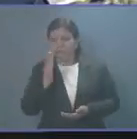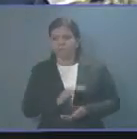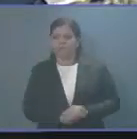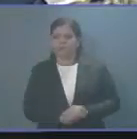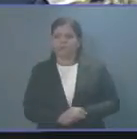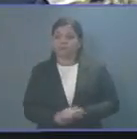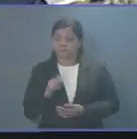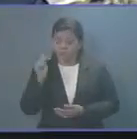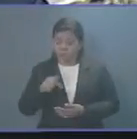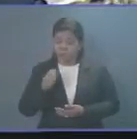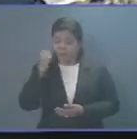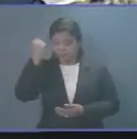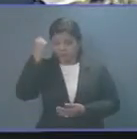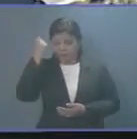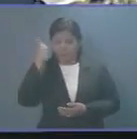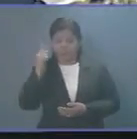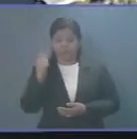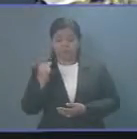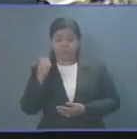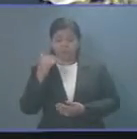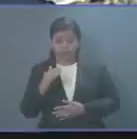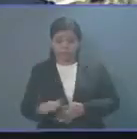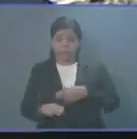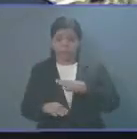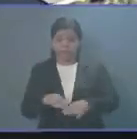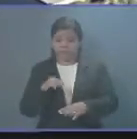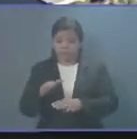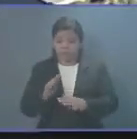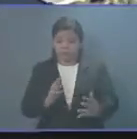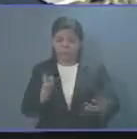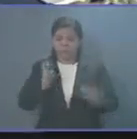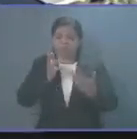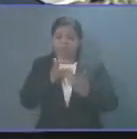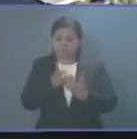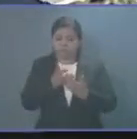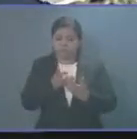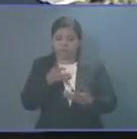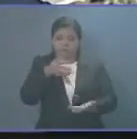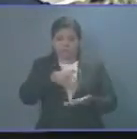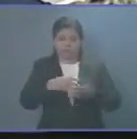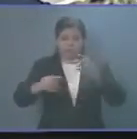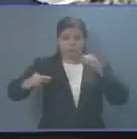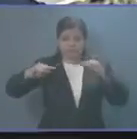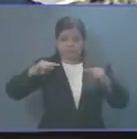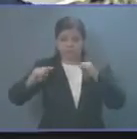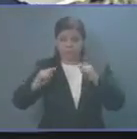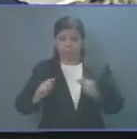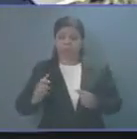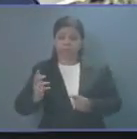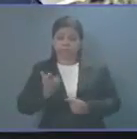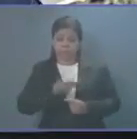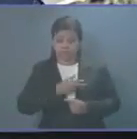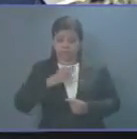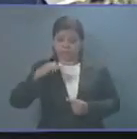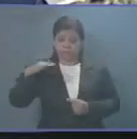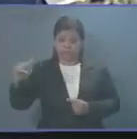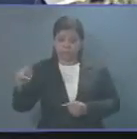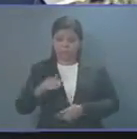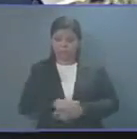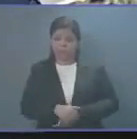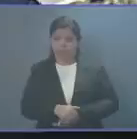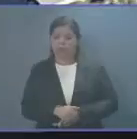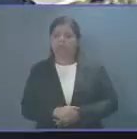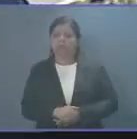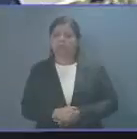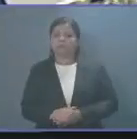Este es un paso importante a tono con el espíritu de democratización que está planteado en los acuerdos de